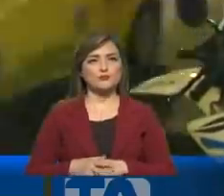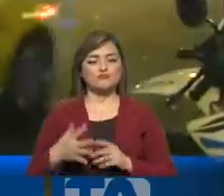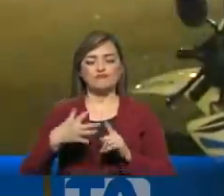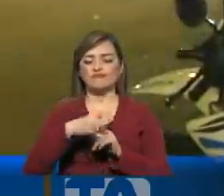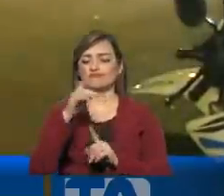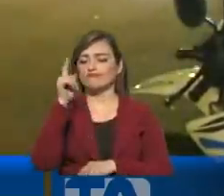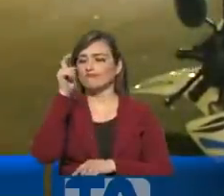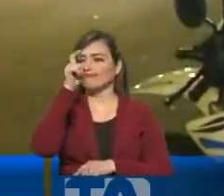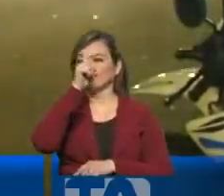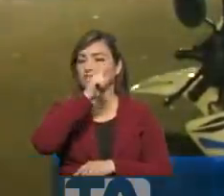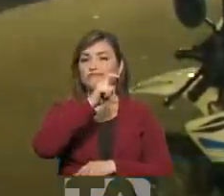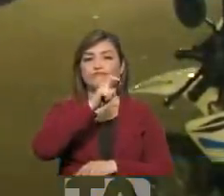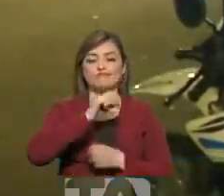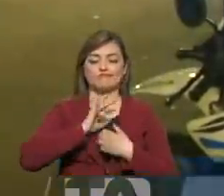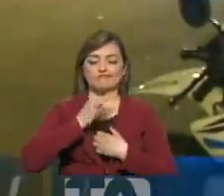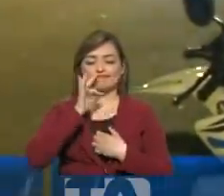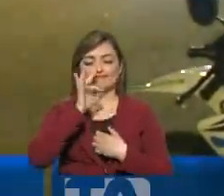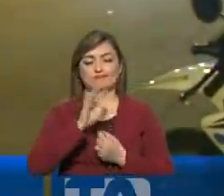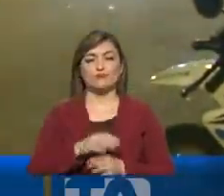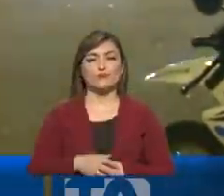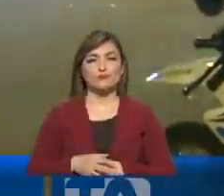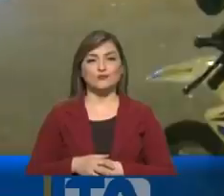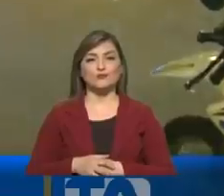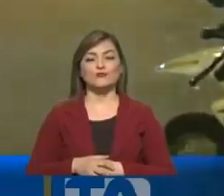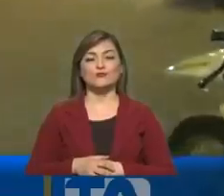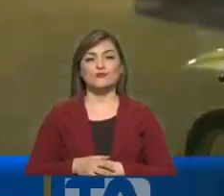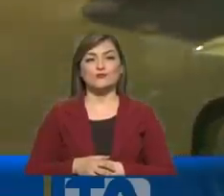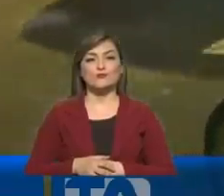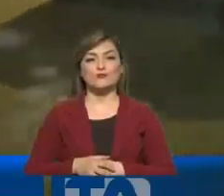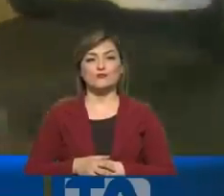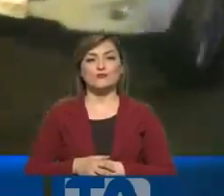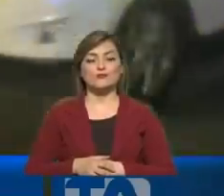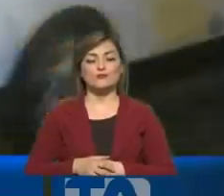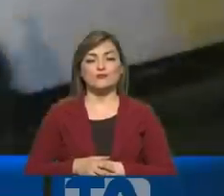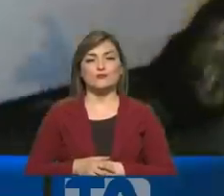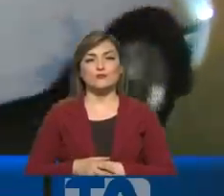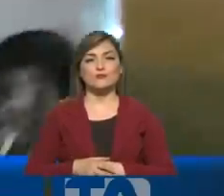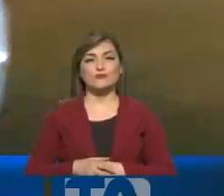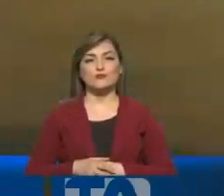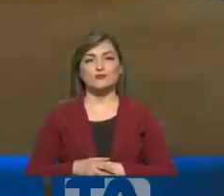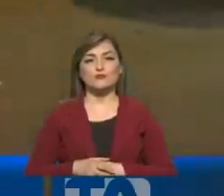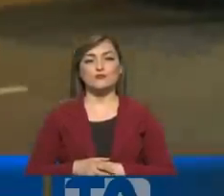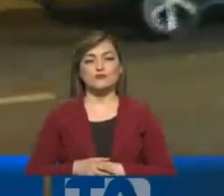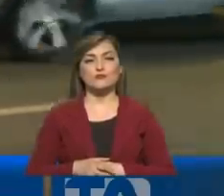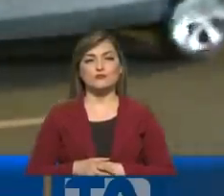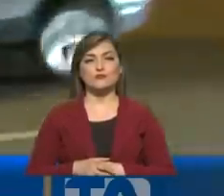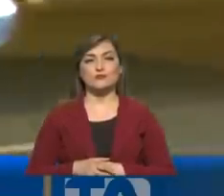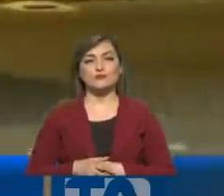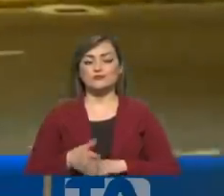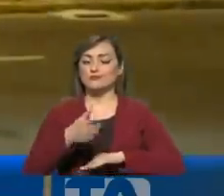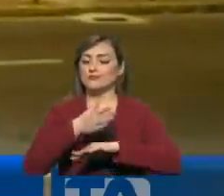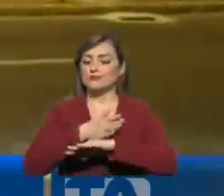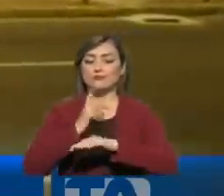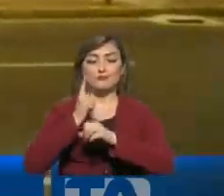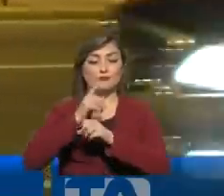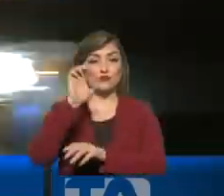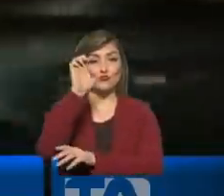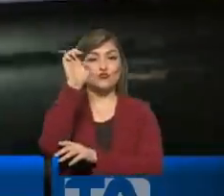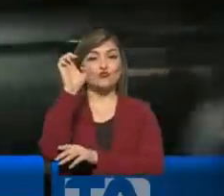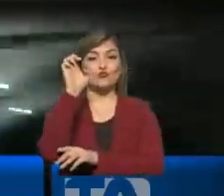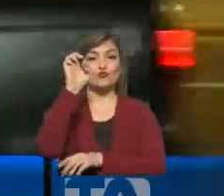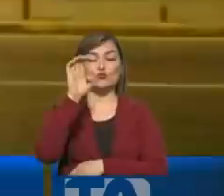situación complicada por el COVID-19. Recordó también que Antes del estado de excepción